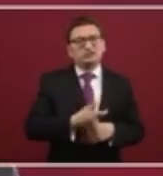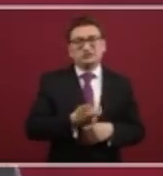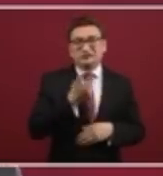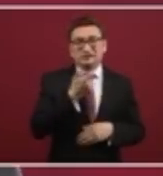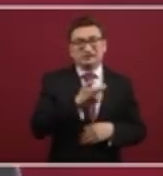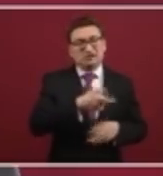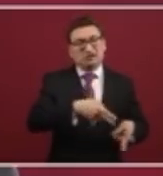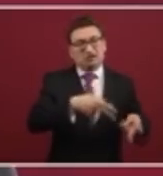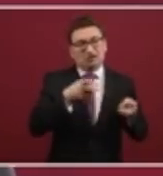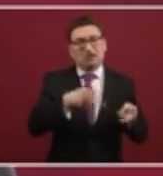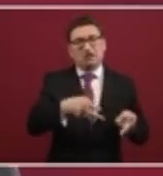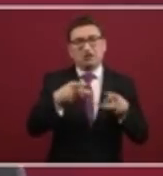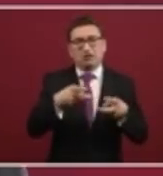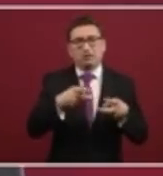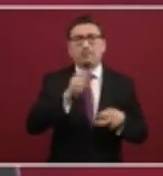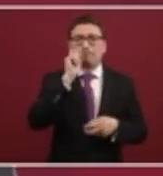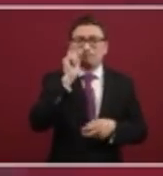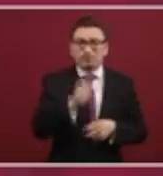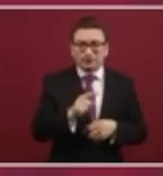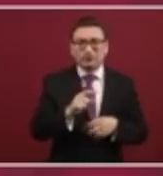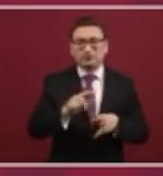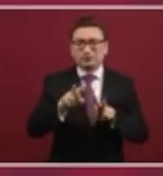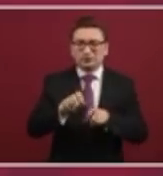de las medicinas